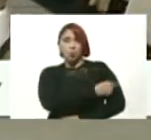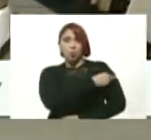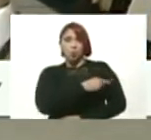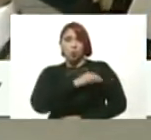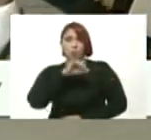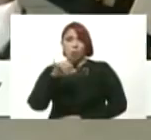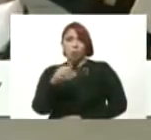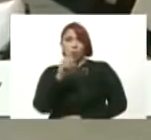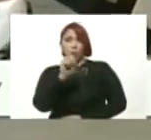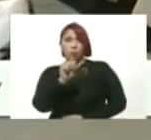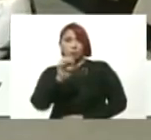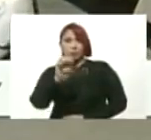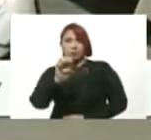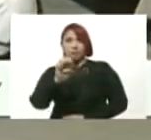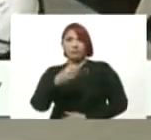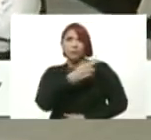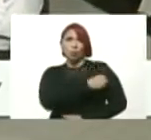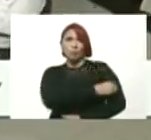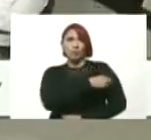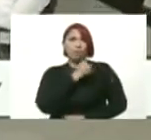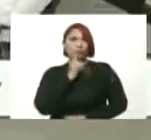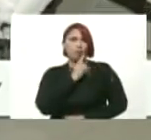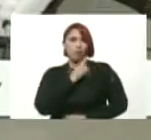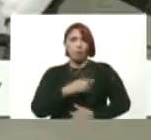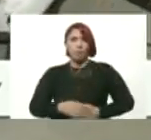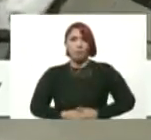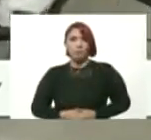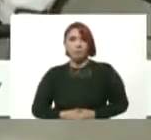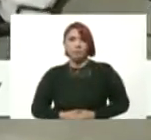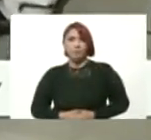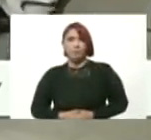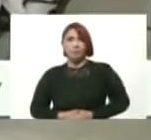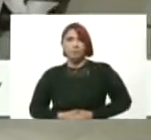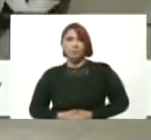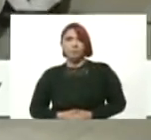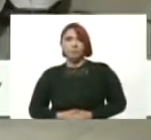carabaño tosta en el caballo costa